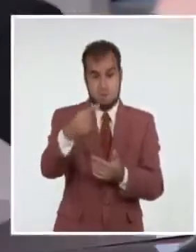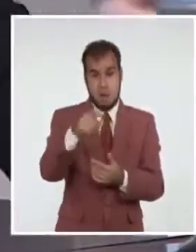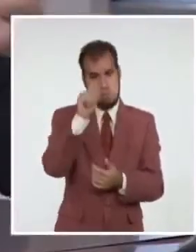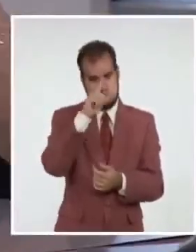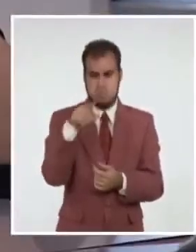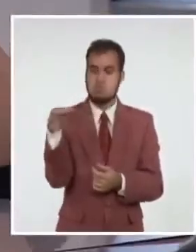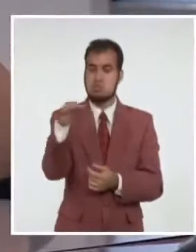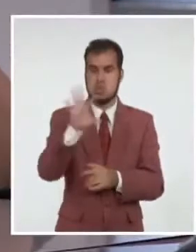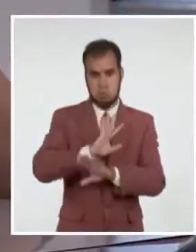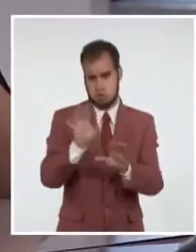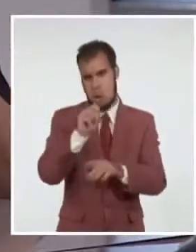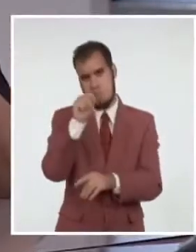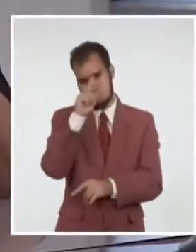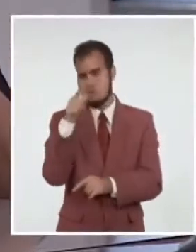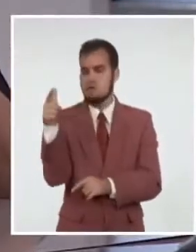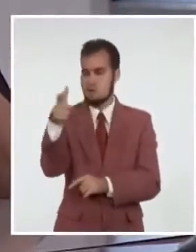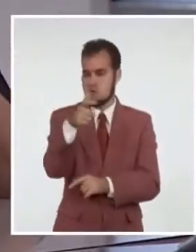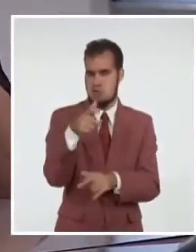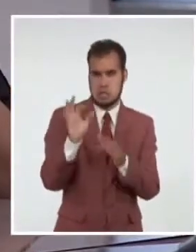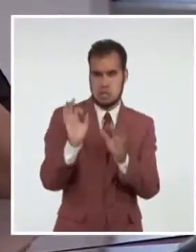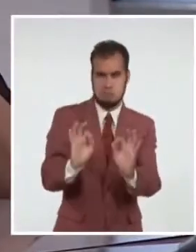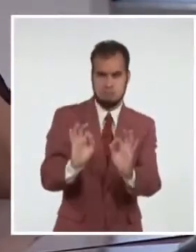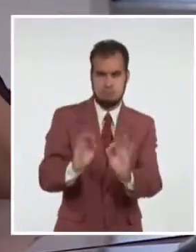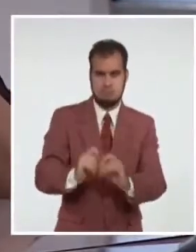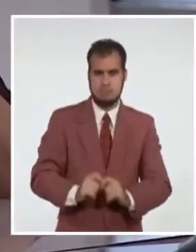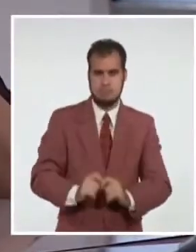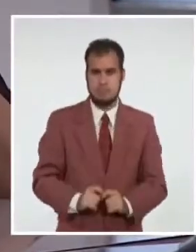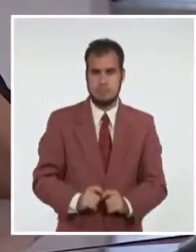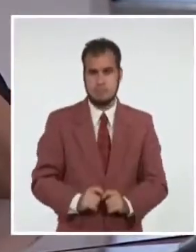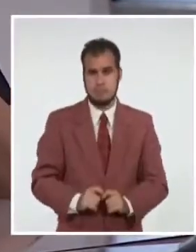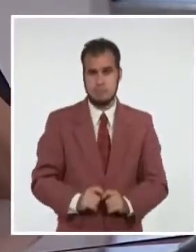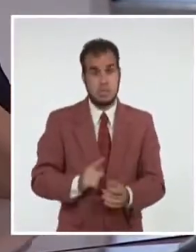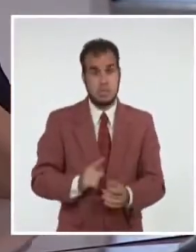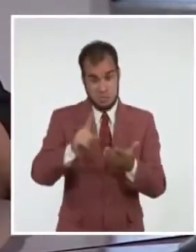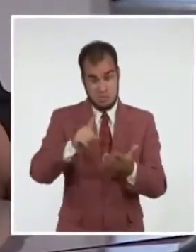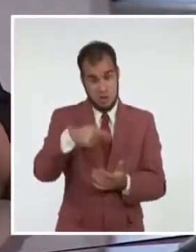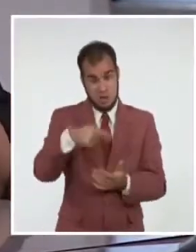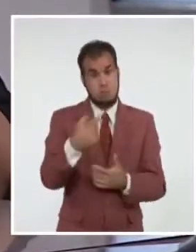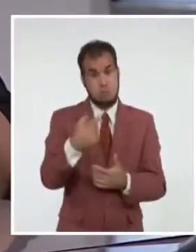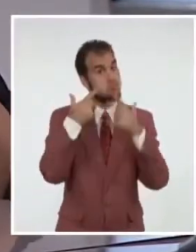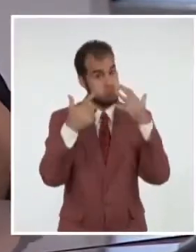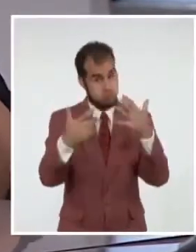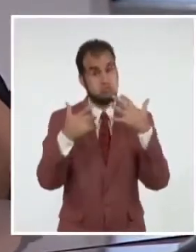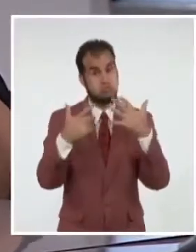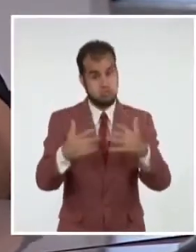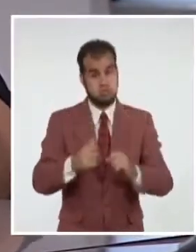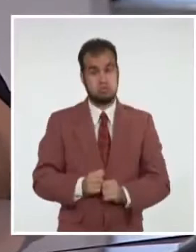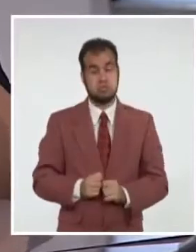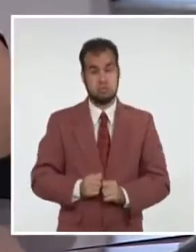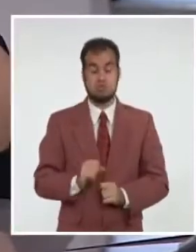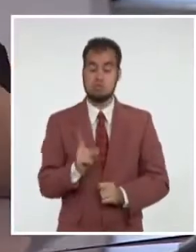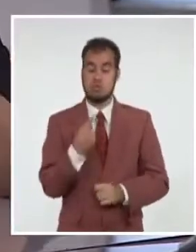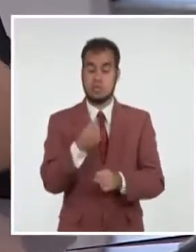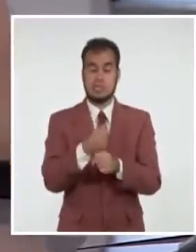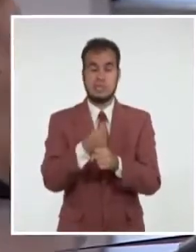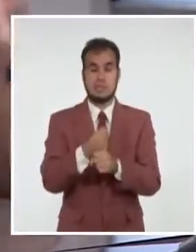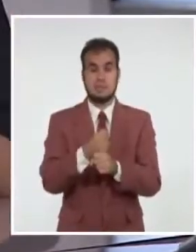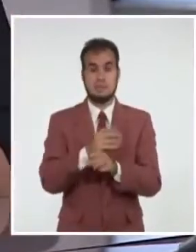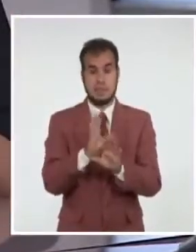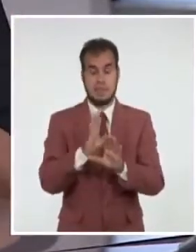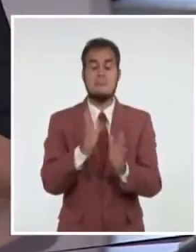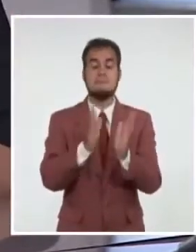vez abriendo un grupo. Es decir, la semana que viene es una semana muy importante para nosotros. Y como decía Ginovar, el mes de agosto es un mes